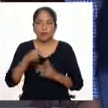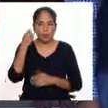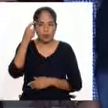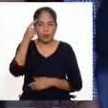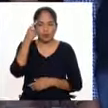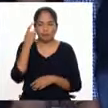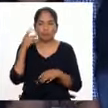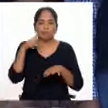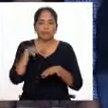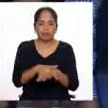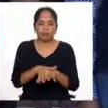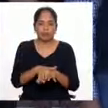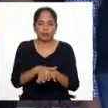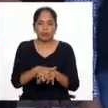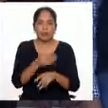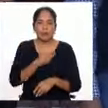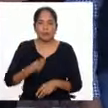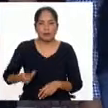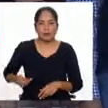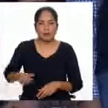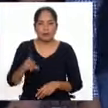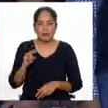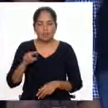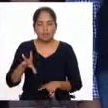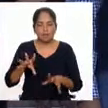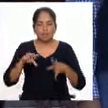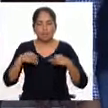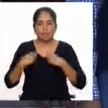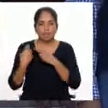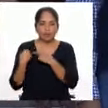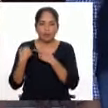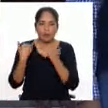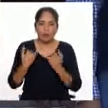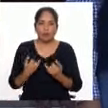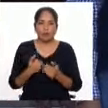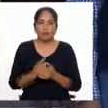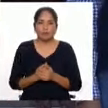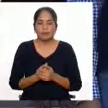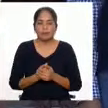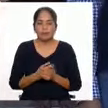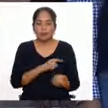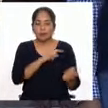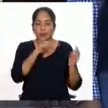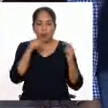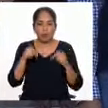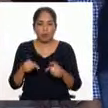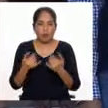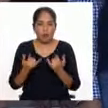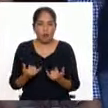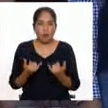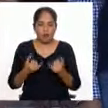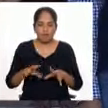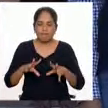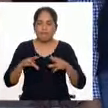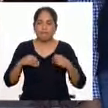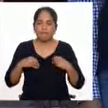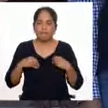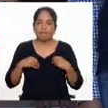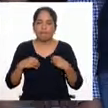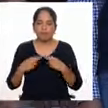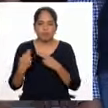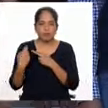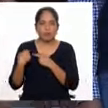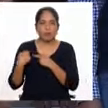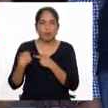tomado como bandera la presidenta de la República y esa es la razón por la que nosotros hemos aceptado este reto y